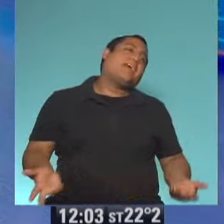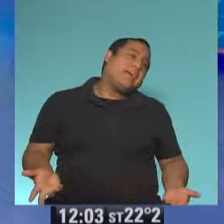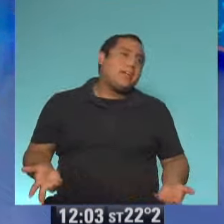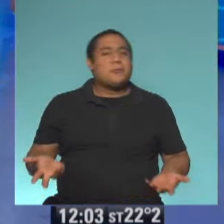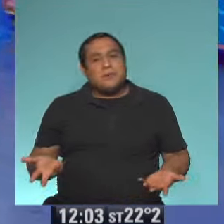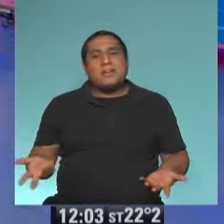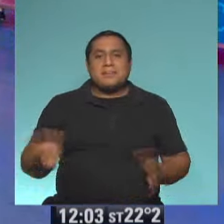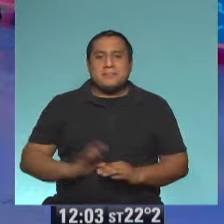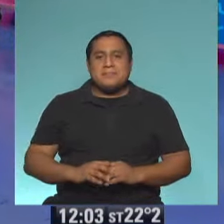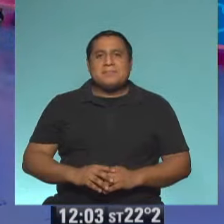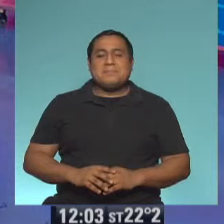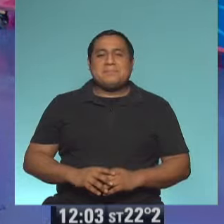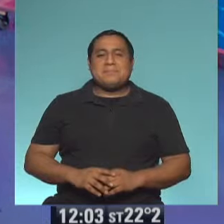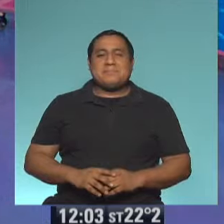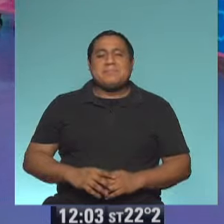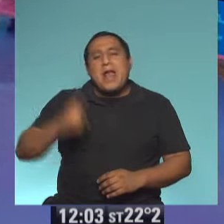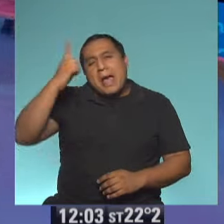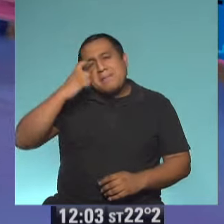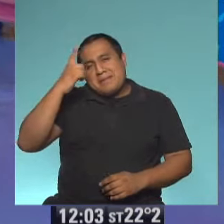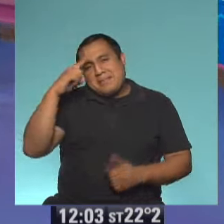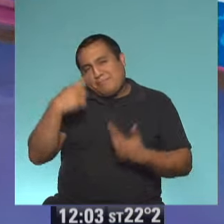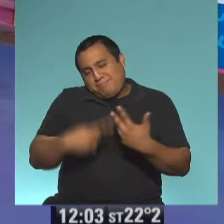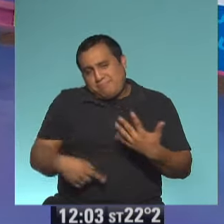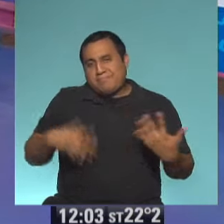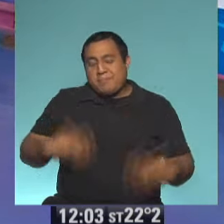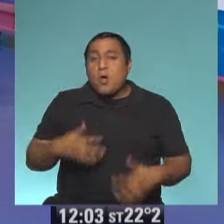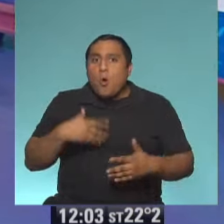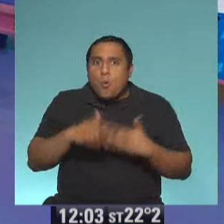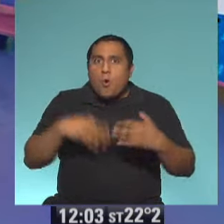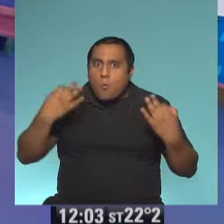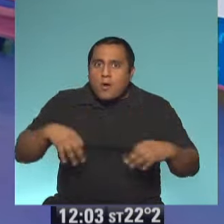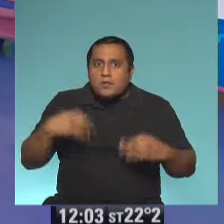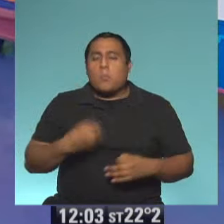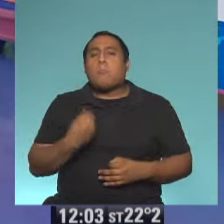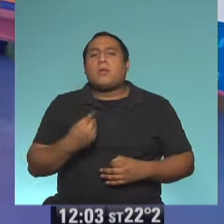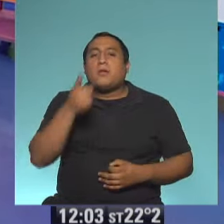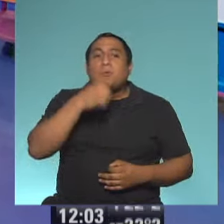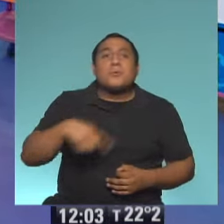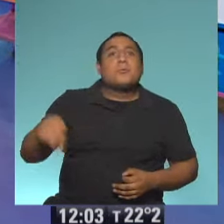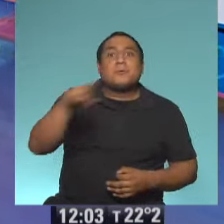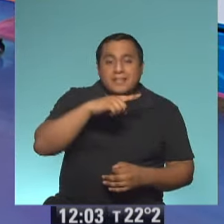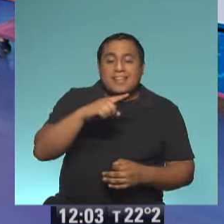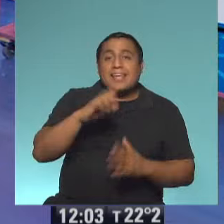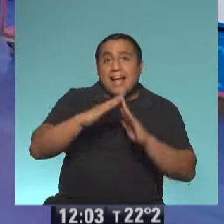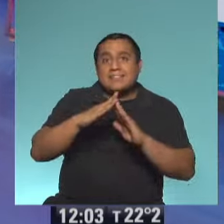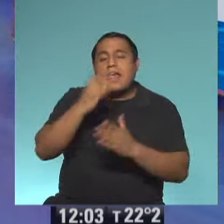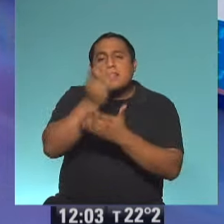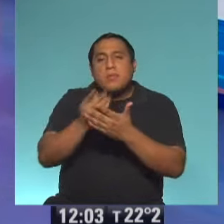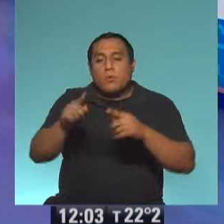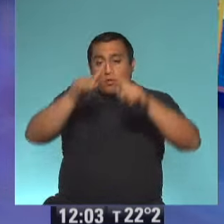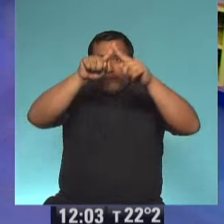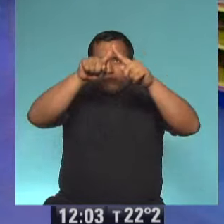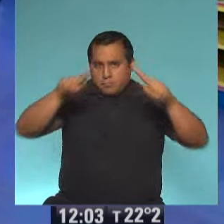señor. Nada. Pero aprendiste un montón. Che, te digo que está buenísimo este juego porque lo que pueden hacer en sus casas es dibujar un triángulo